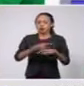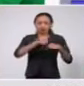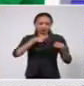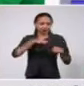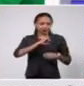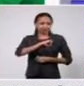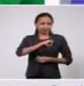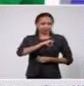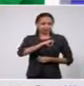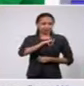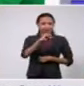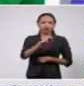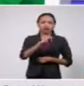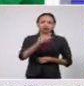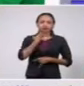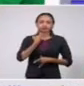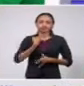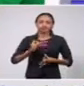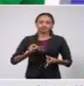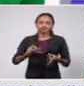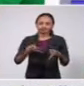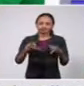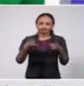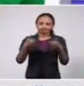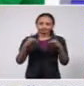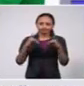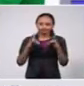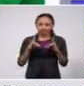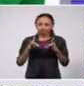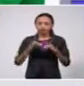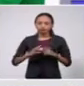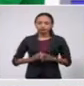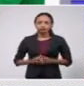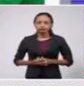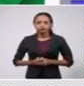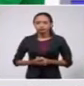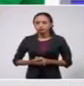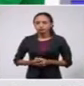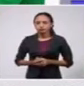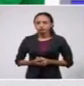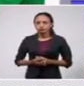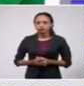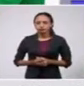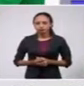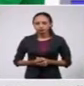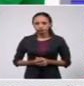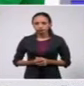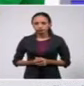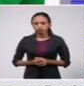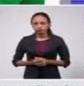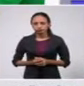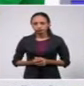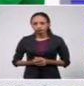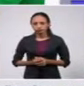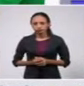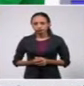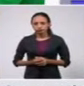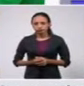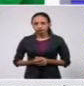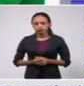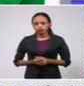en asistolia, de la cual no fue posible su recuperación, no obstante las maniobras